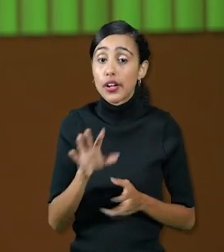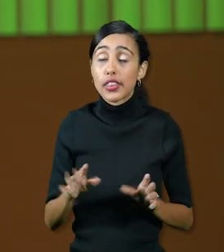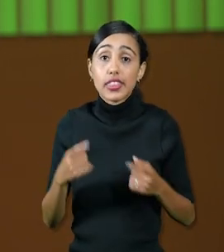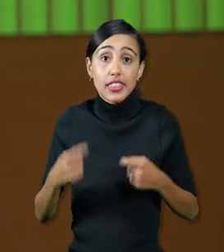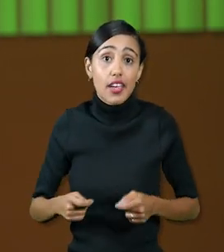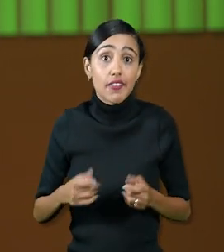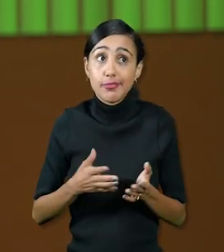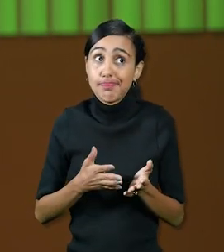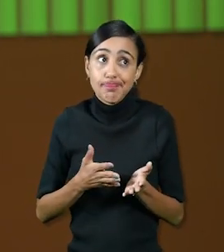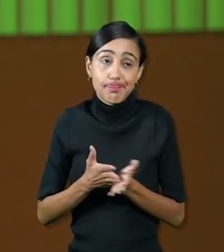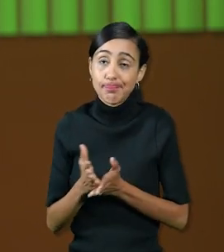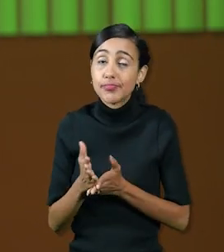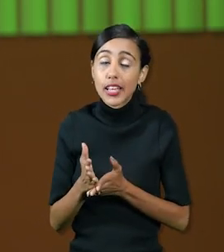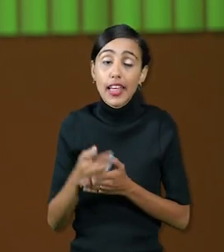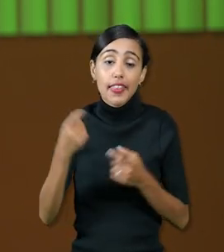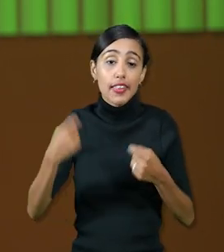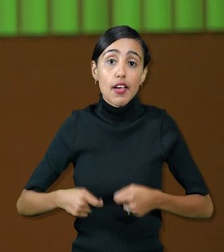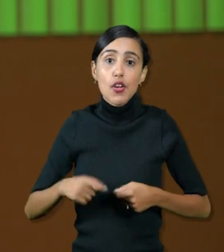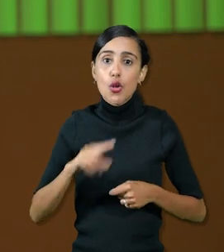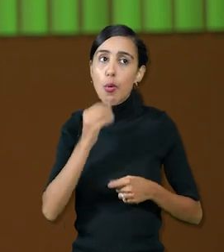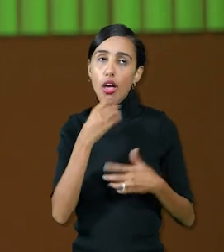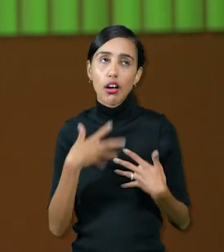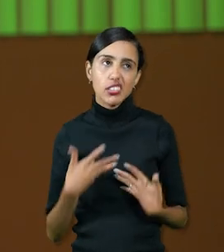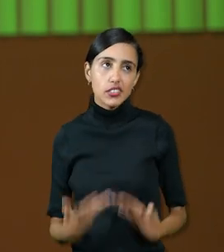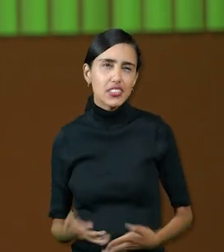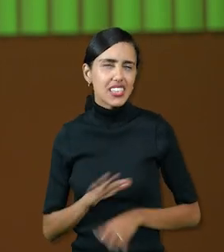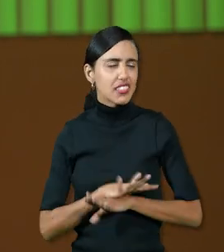es simplemente tratar de no rendirte,